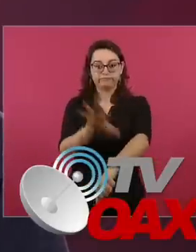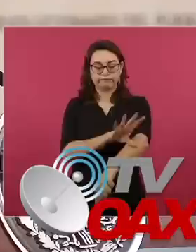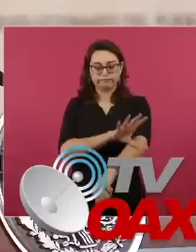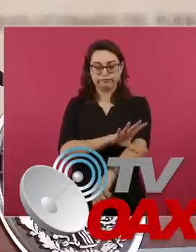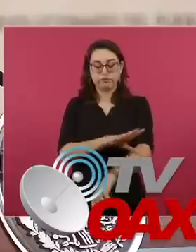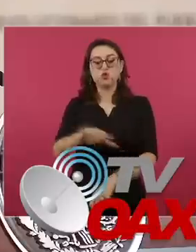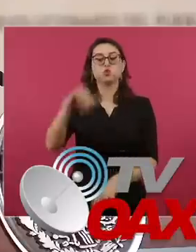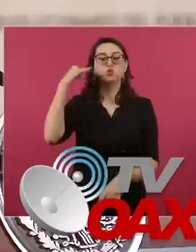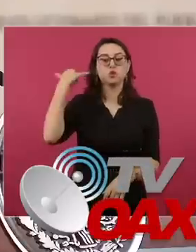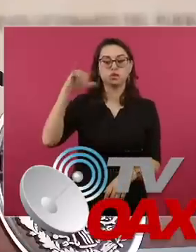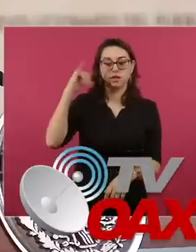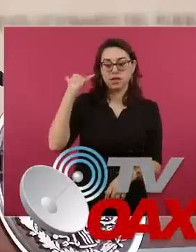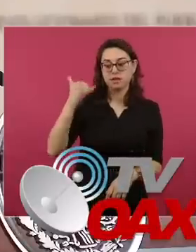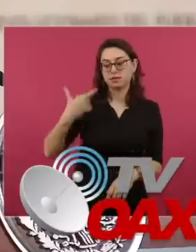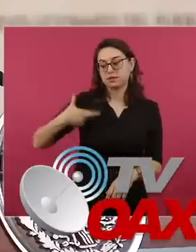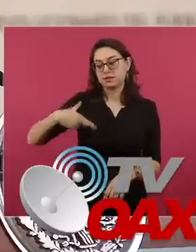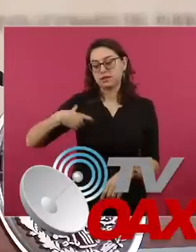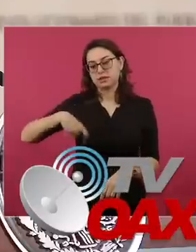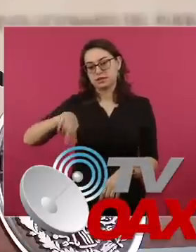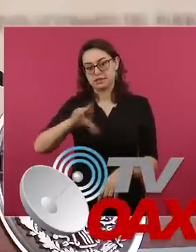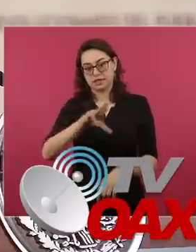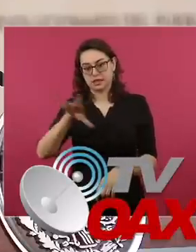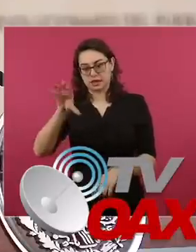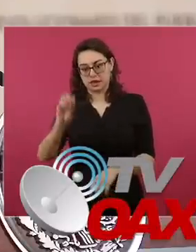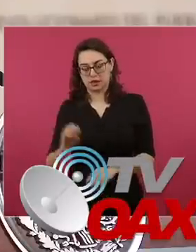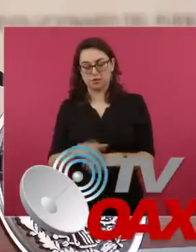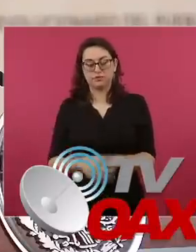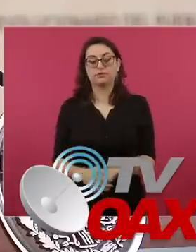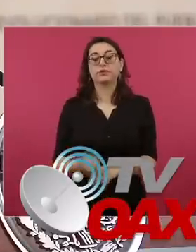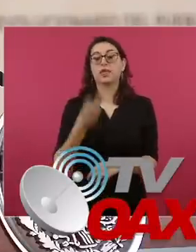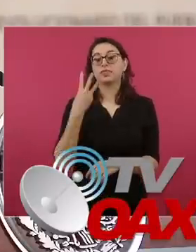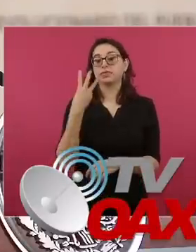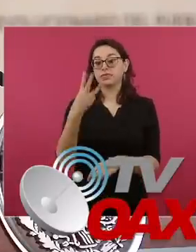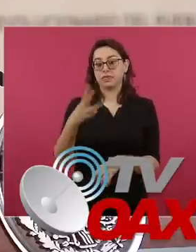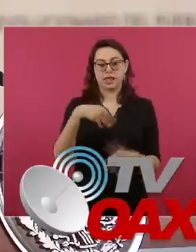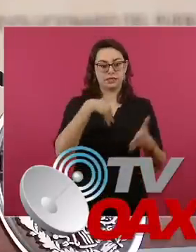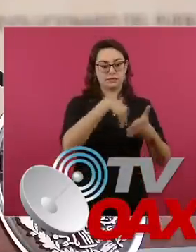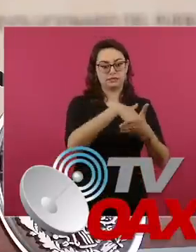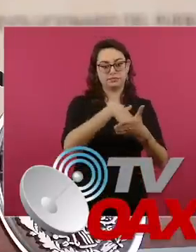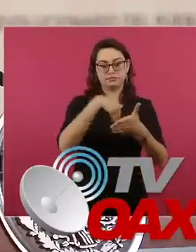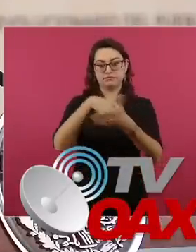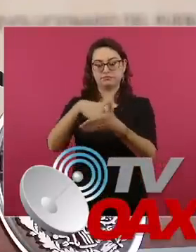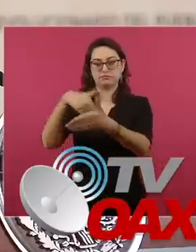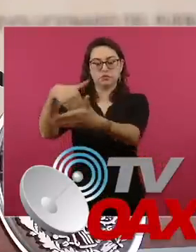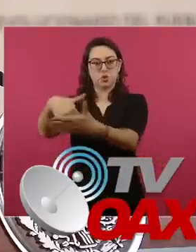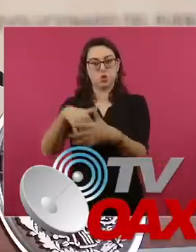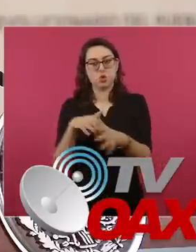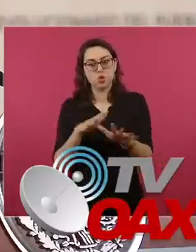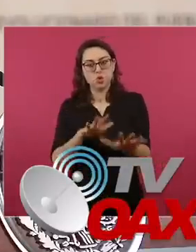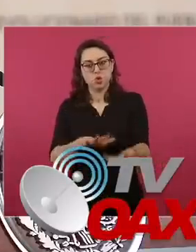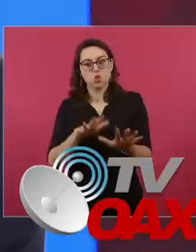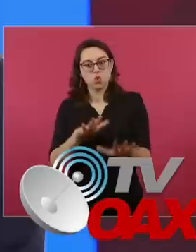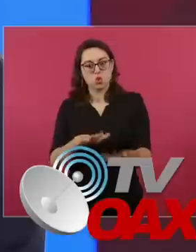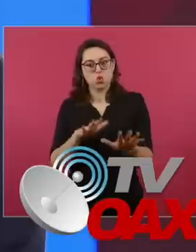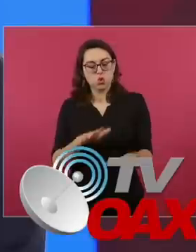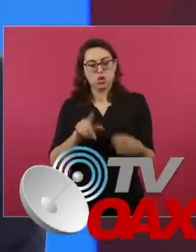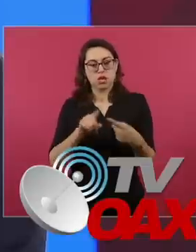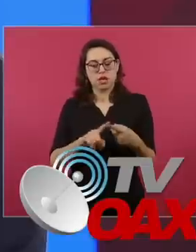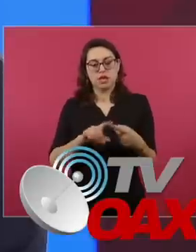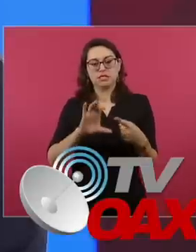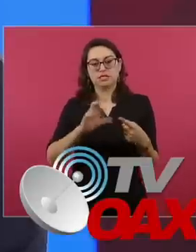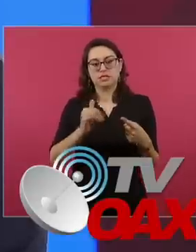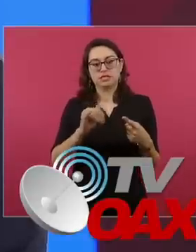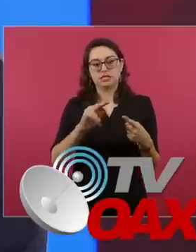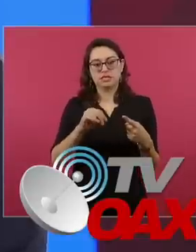Quintana Roo. Incluyen 3 estaciones emblemáticas y de mucho atractivo internacional, que son Chichén Itzá,